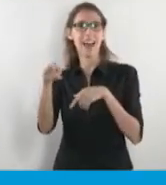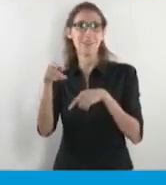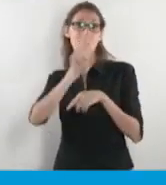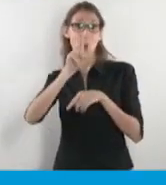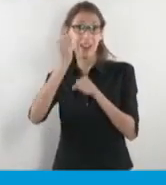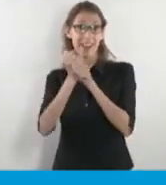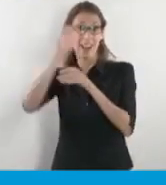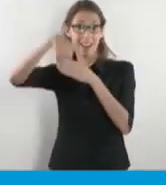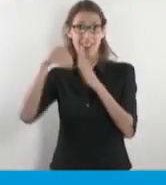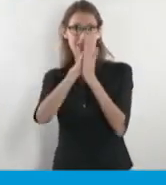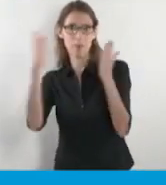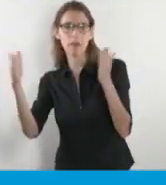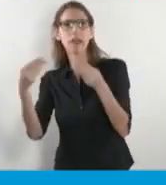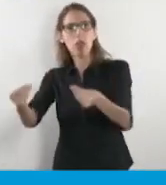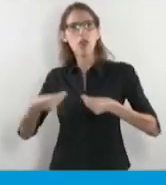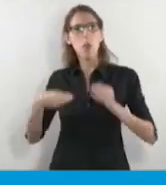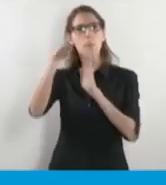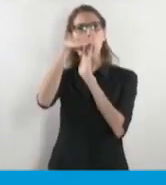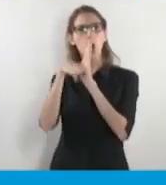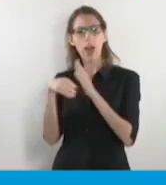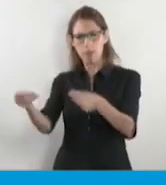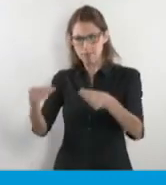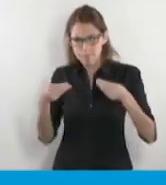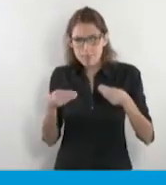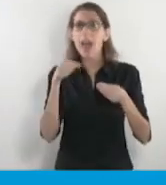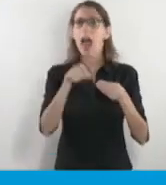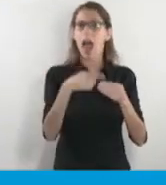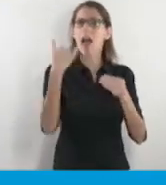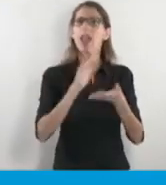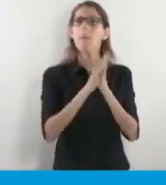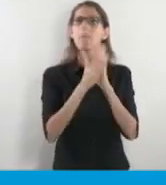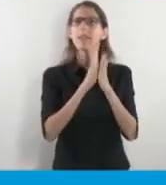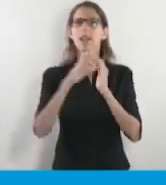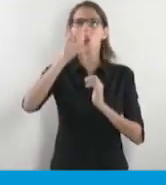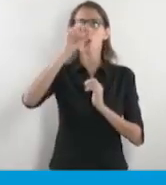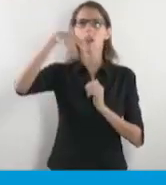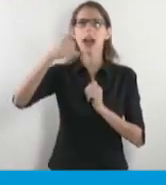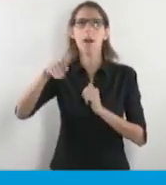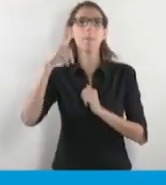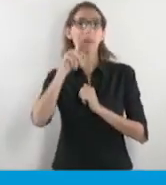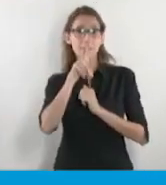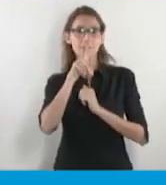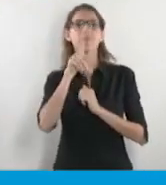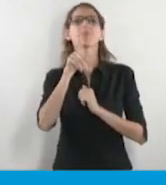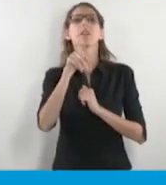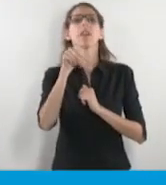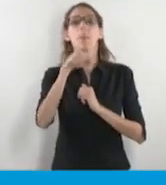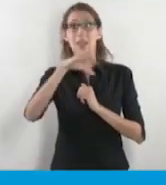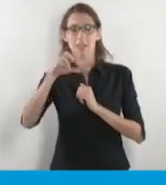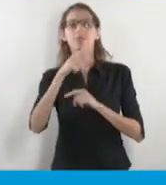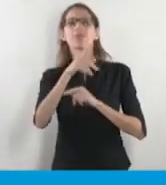había una beca en ese momento de la conabip la comisión protectora de bibliotecas populares yo estaba trabajando